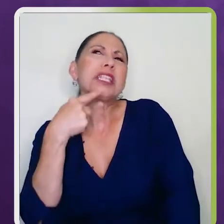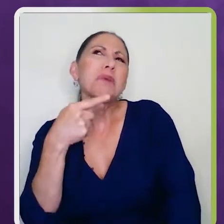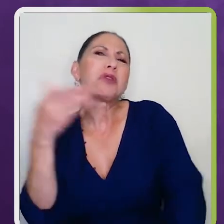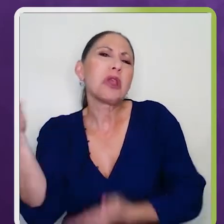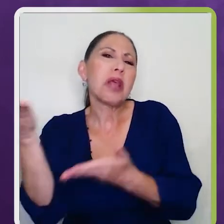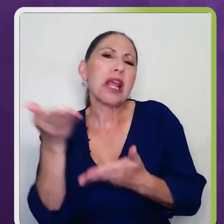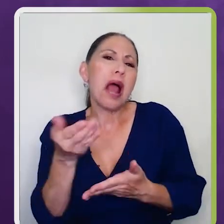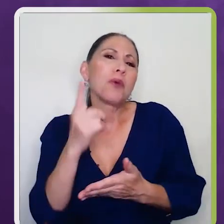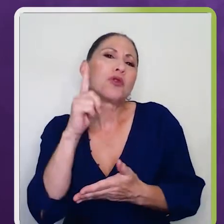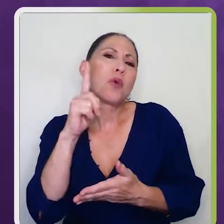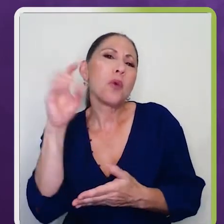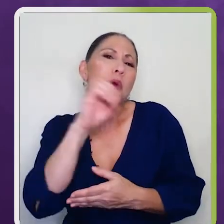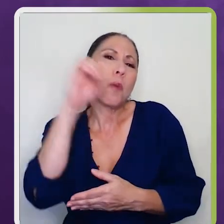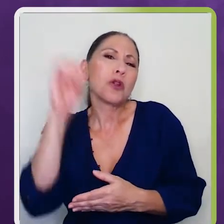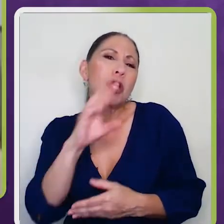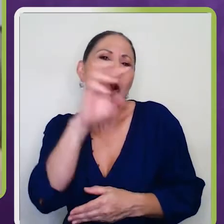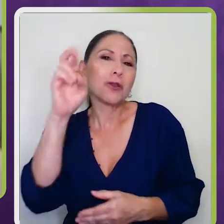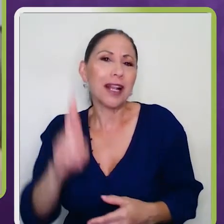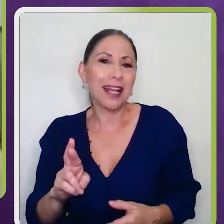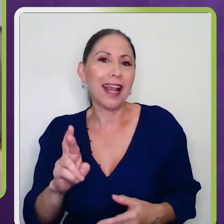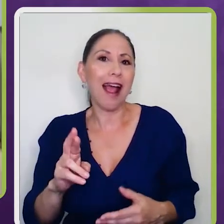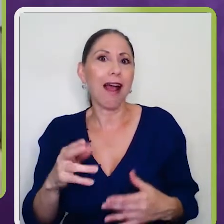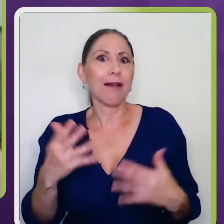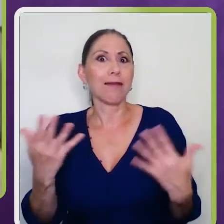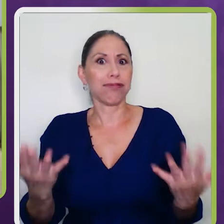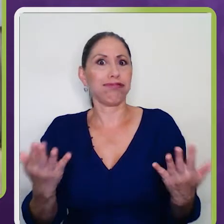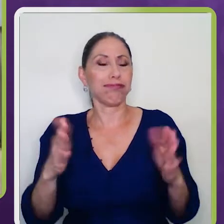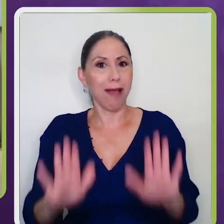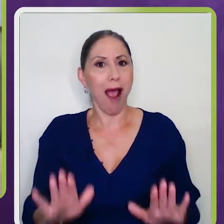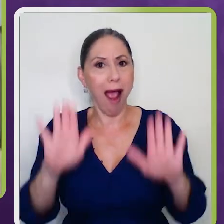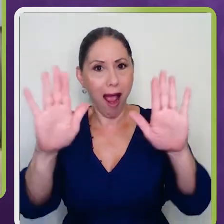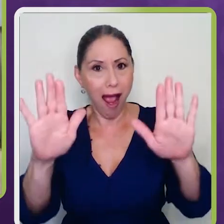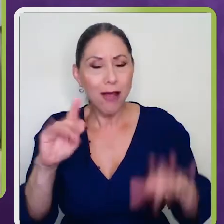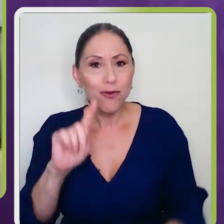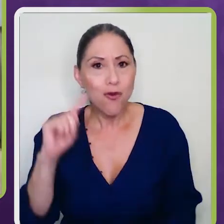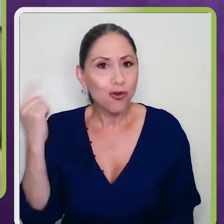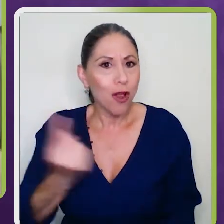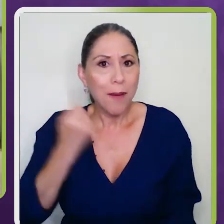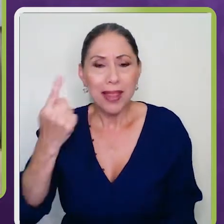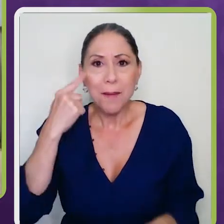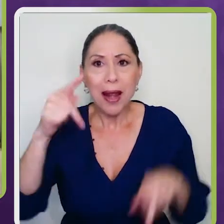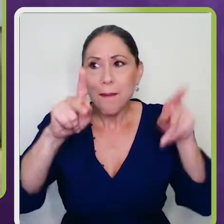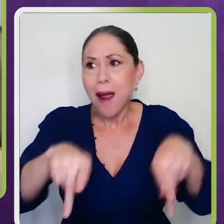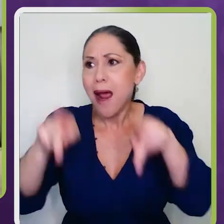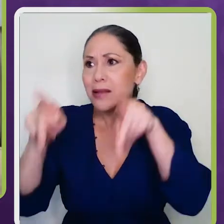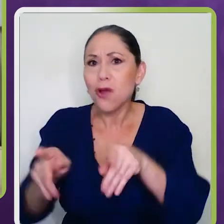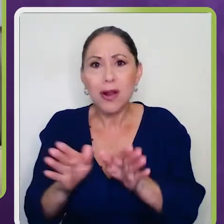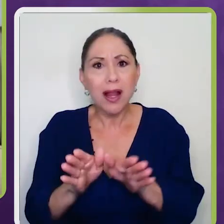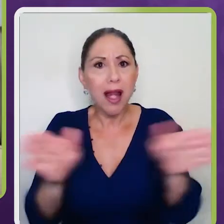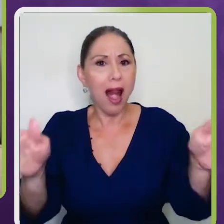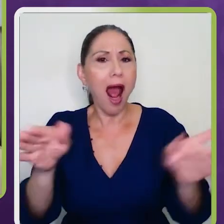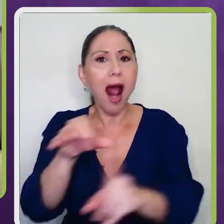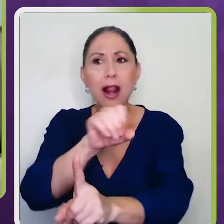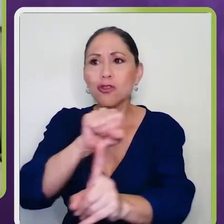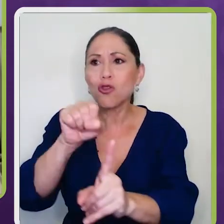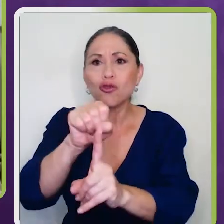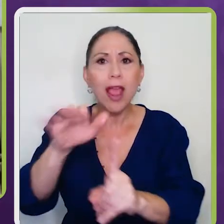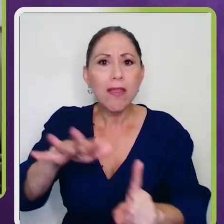Costa Rica. Creo que sería magnífico, no solo para la sociedad, para el turismo,